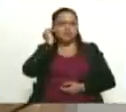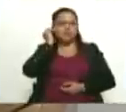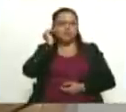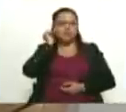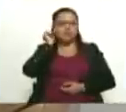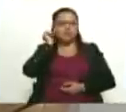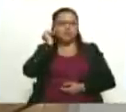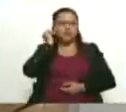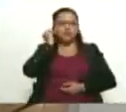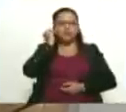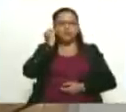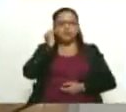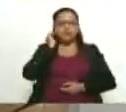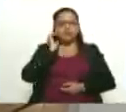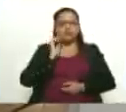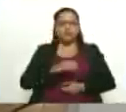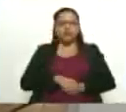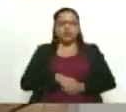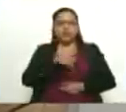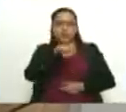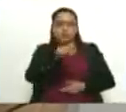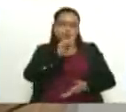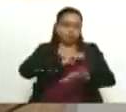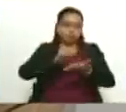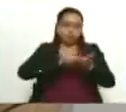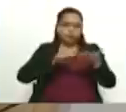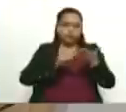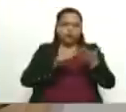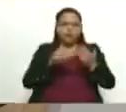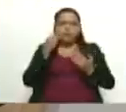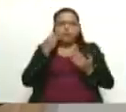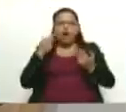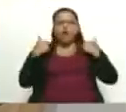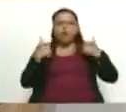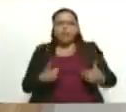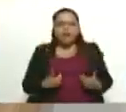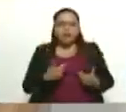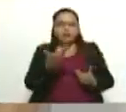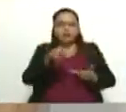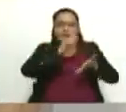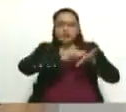que con este ejercicio palmario de imbecilidad humana